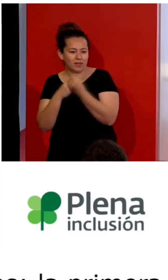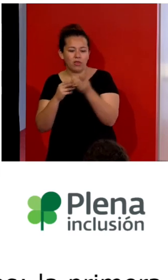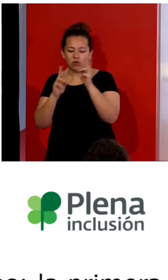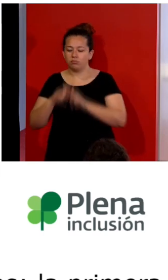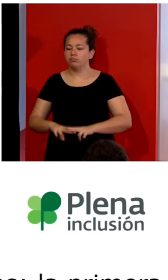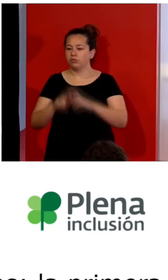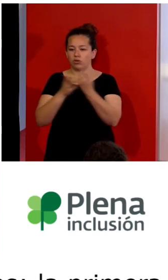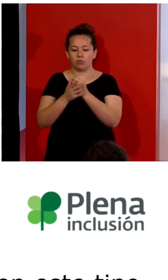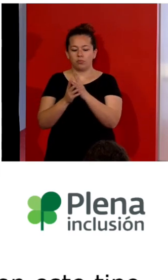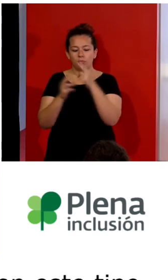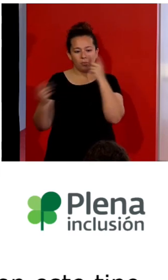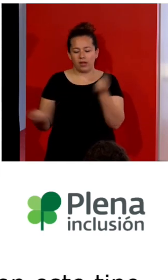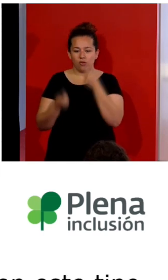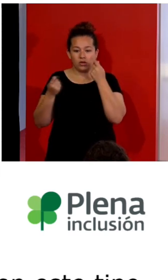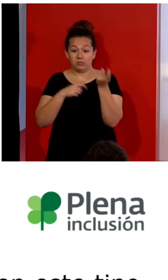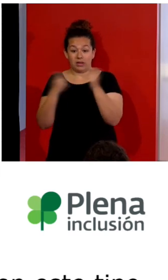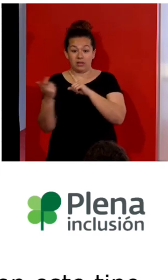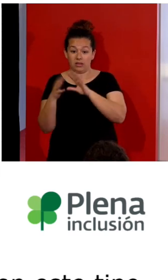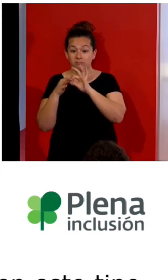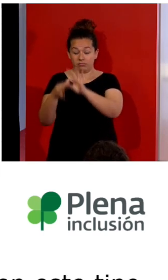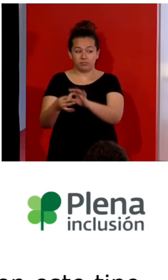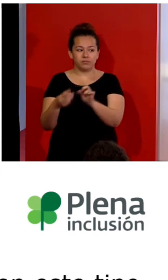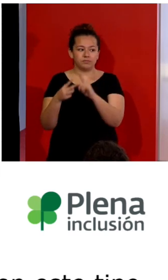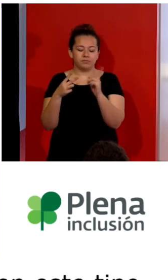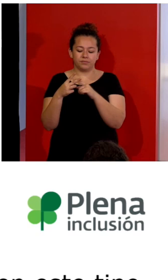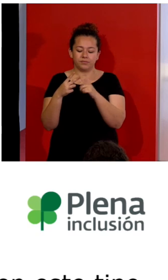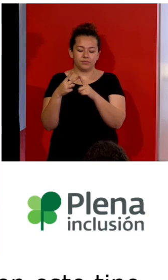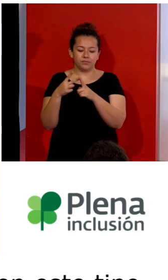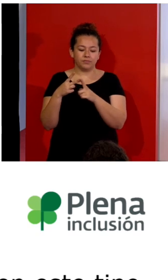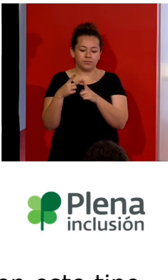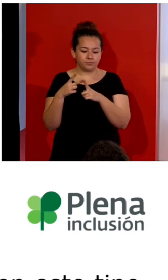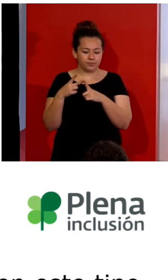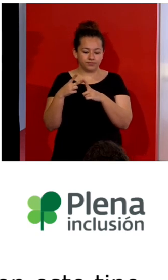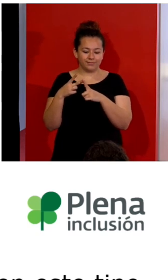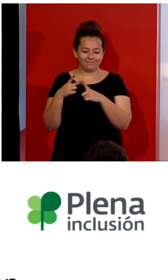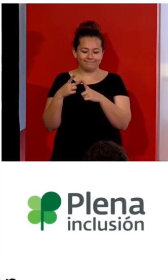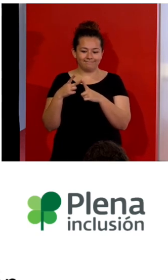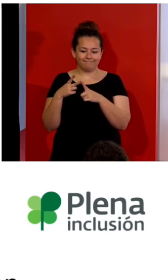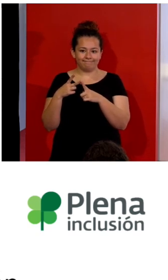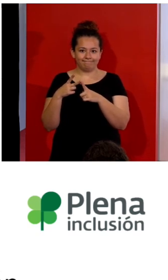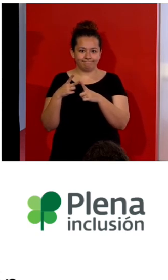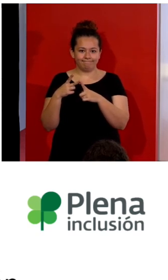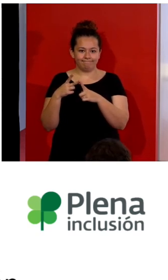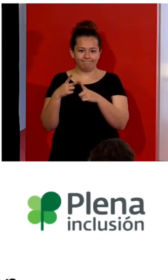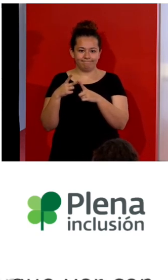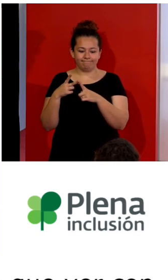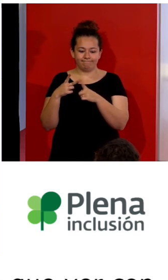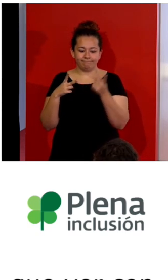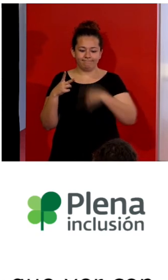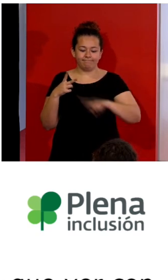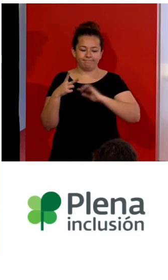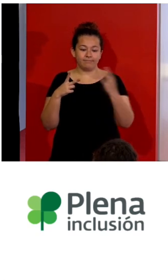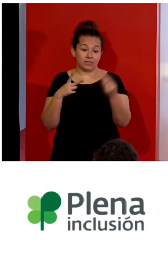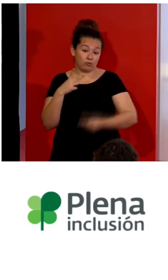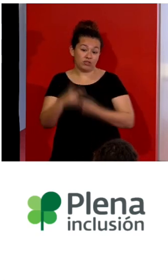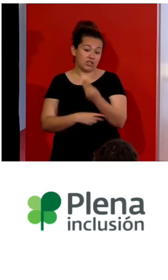publicaciones similares o que tenían que ver con el tema. La segunda parte que hemos hecho